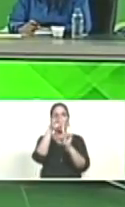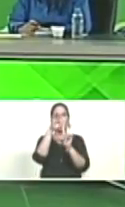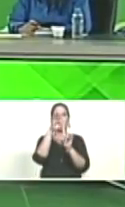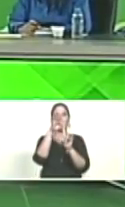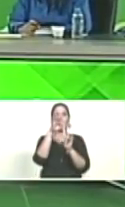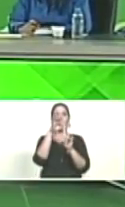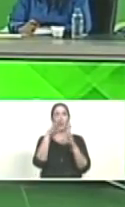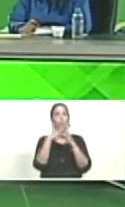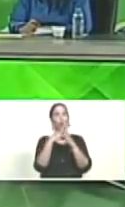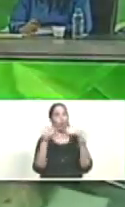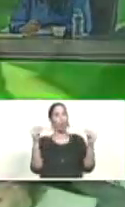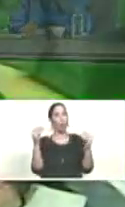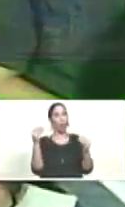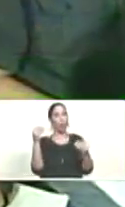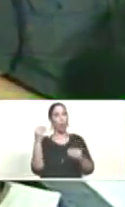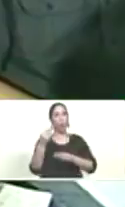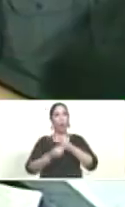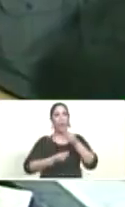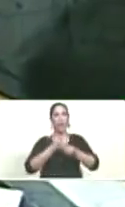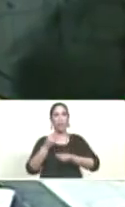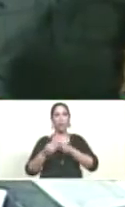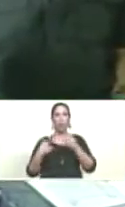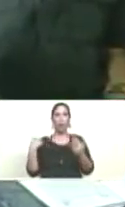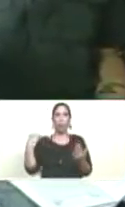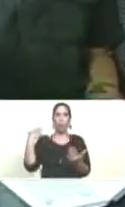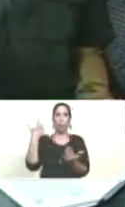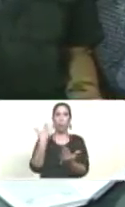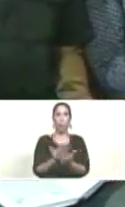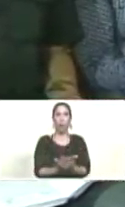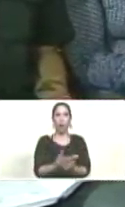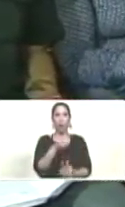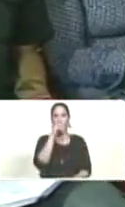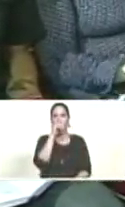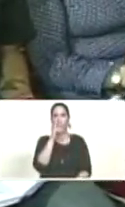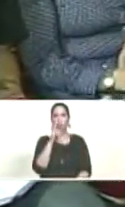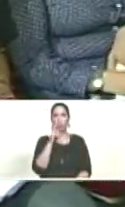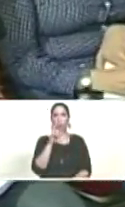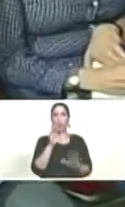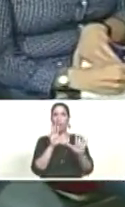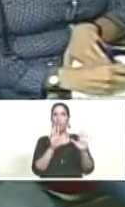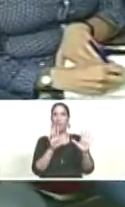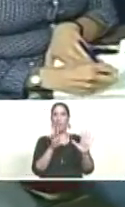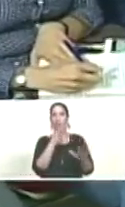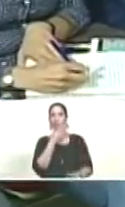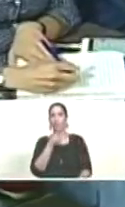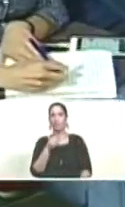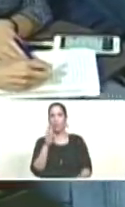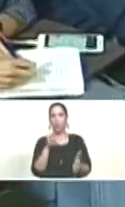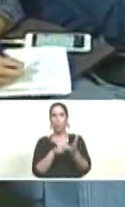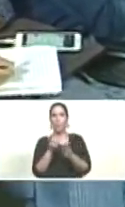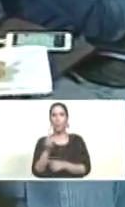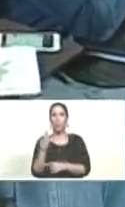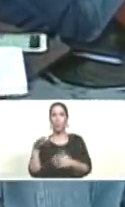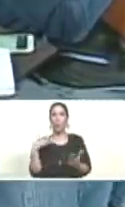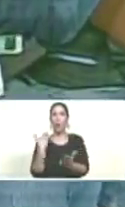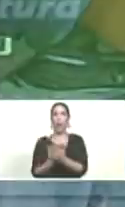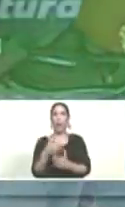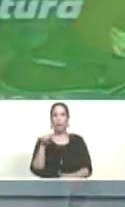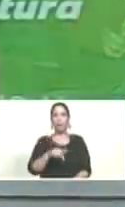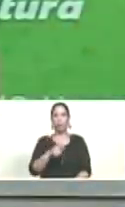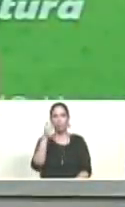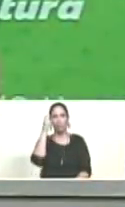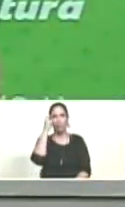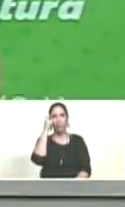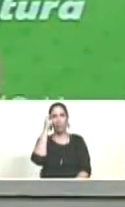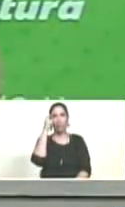todo lo que hemos hecho en estos años, desde el 10 de diciembre del 2001 hasta el día de hoy, como